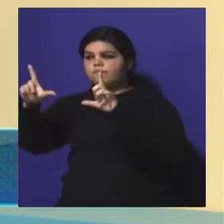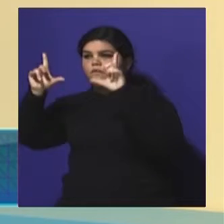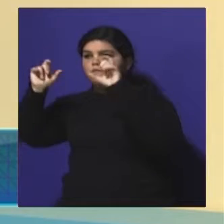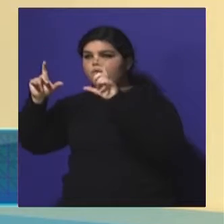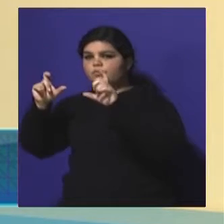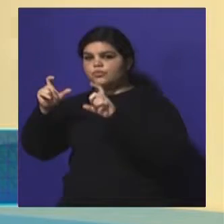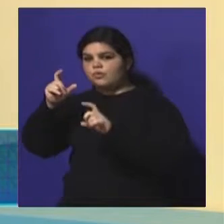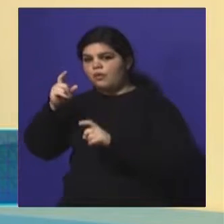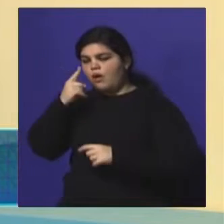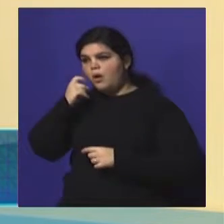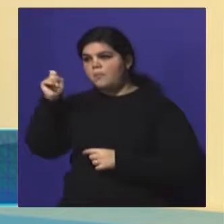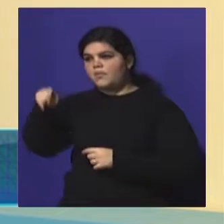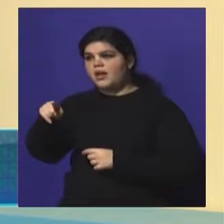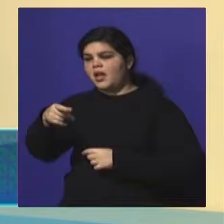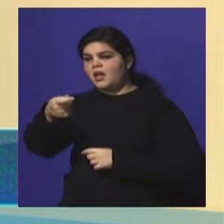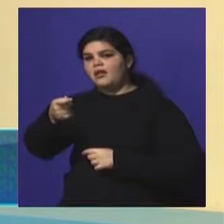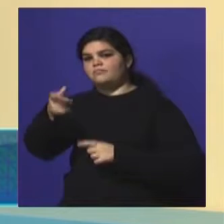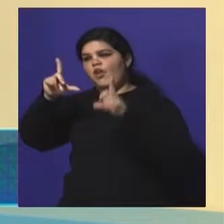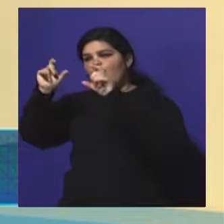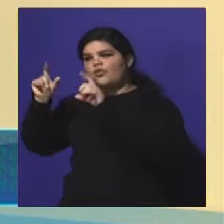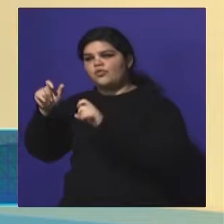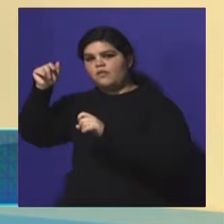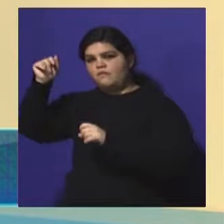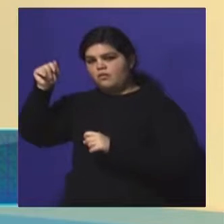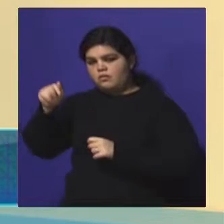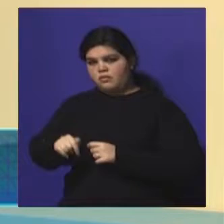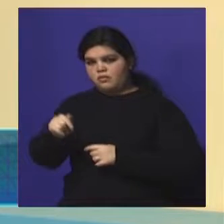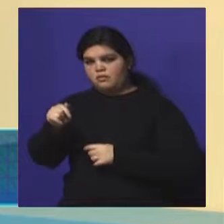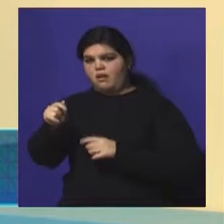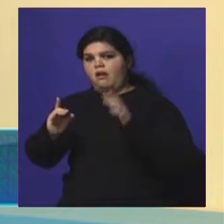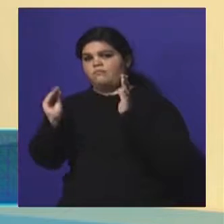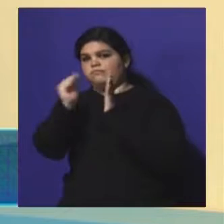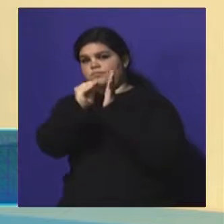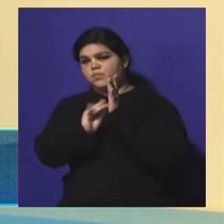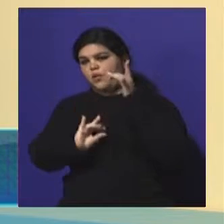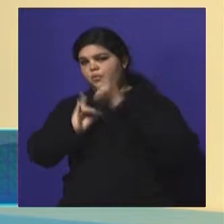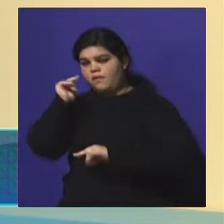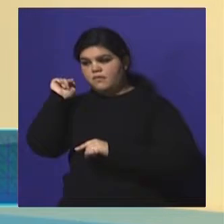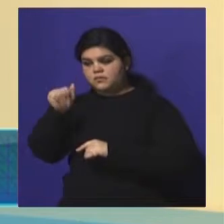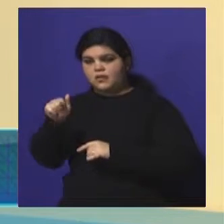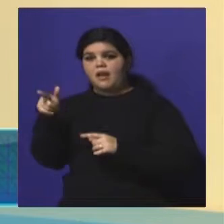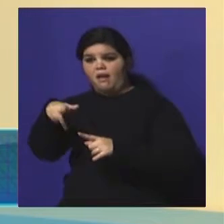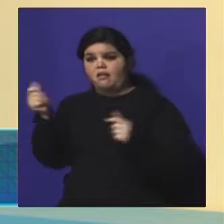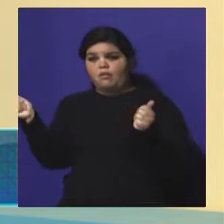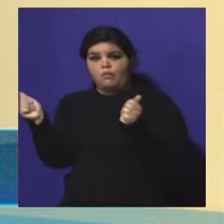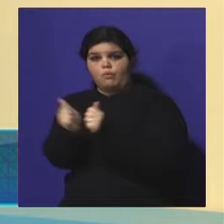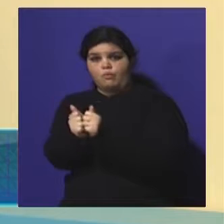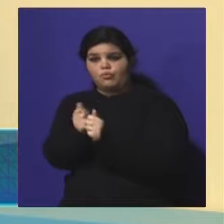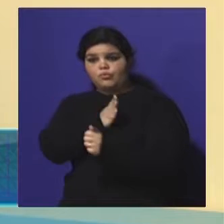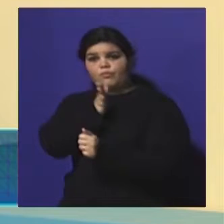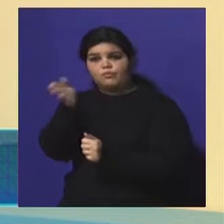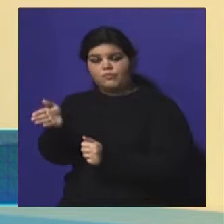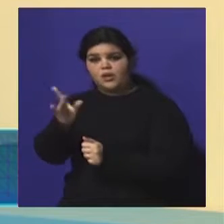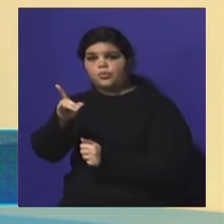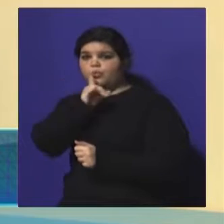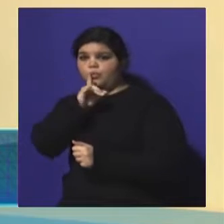que es nuestro reportero gráfico en el portal también, y que acompañó a Noelia en su trabajo. En